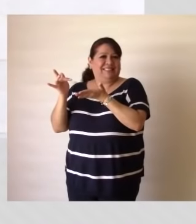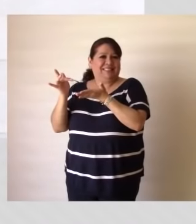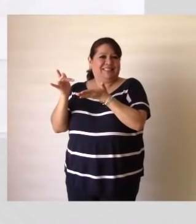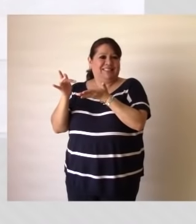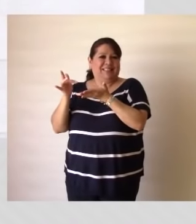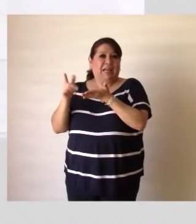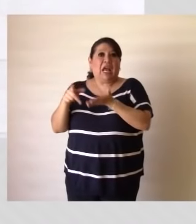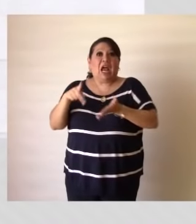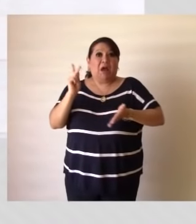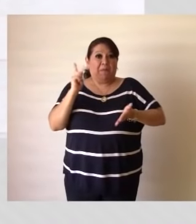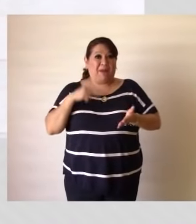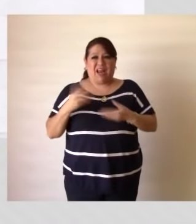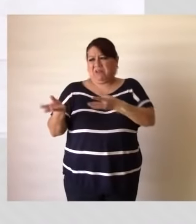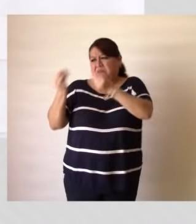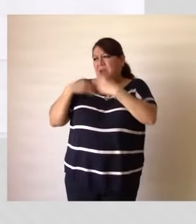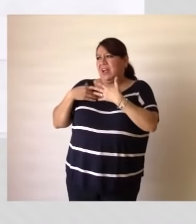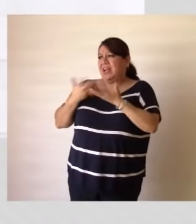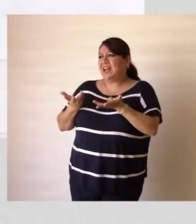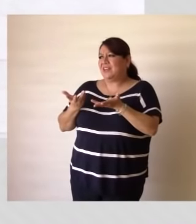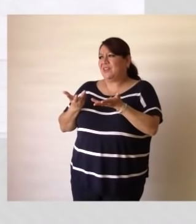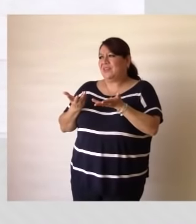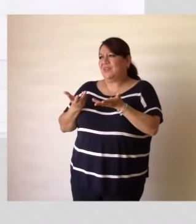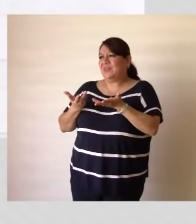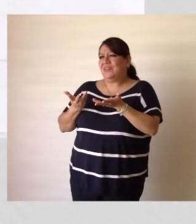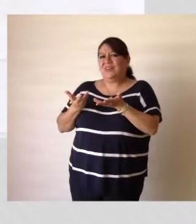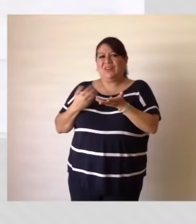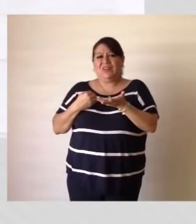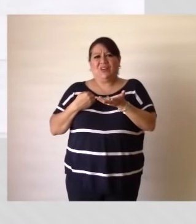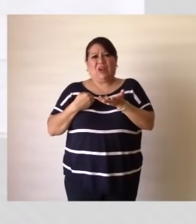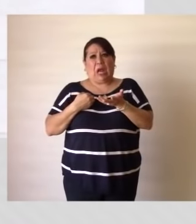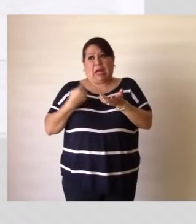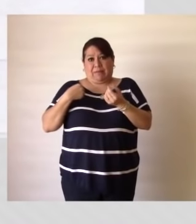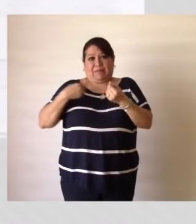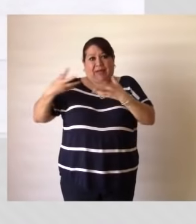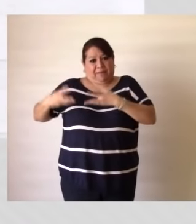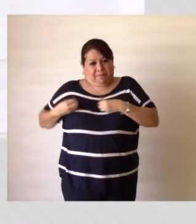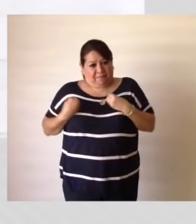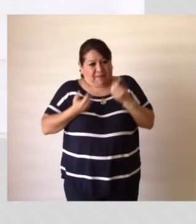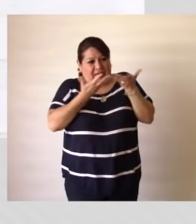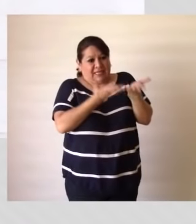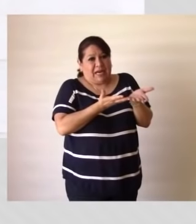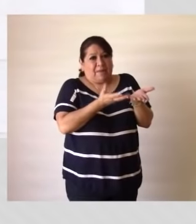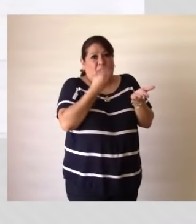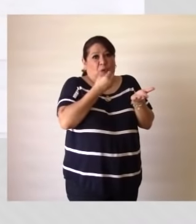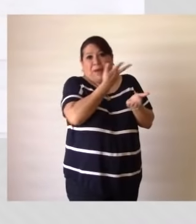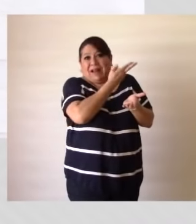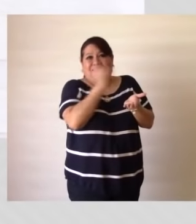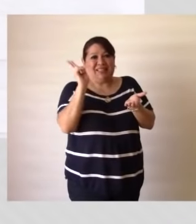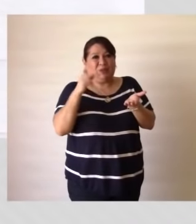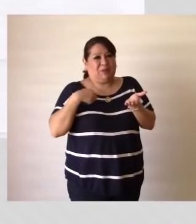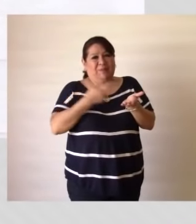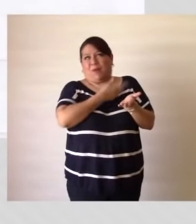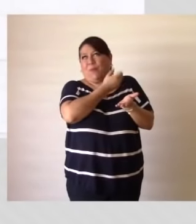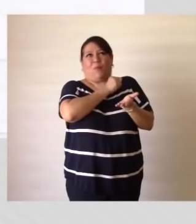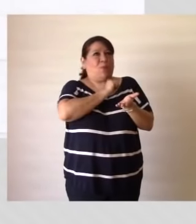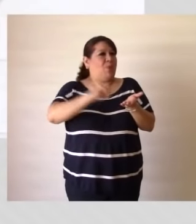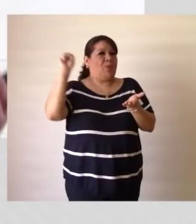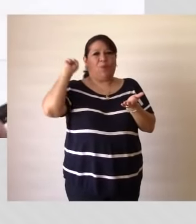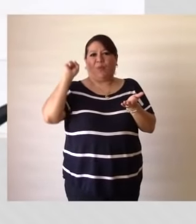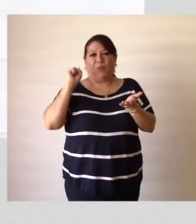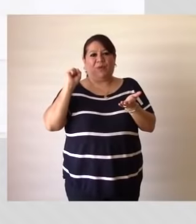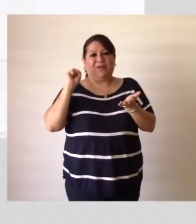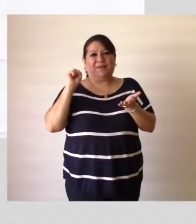llevan a a cenar a tu restaurante favorito y te dan el mejor platillo tu nivel de